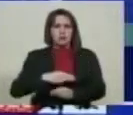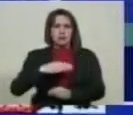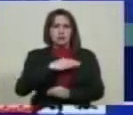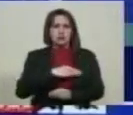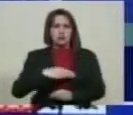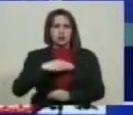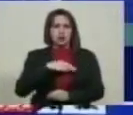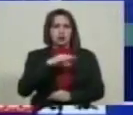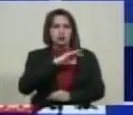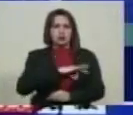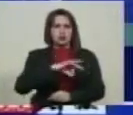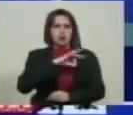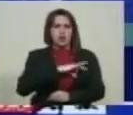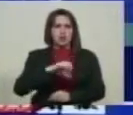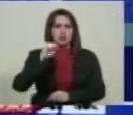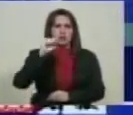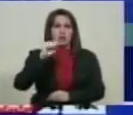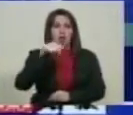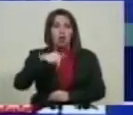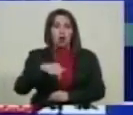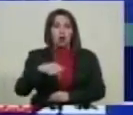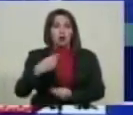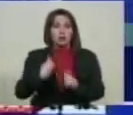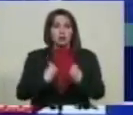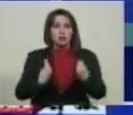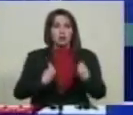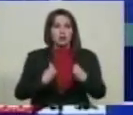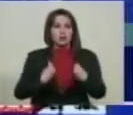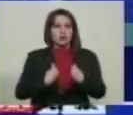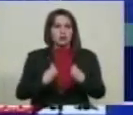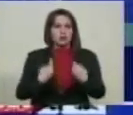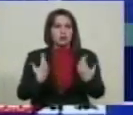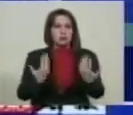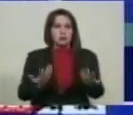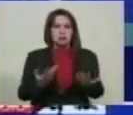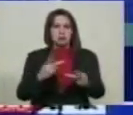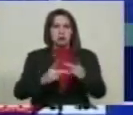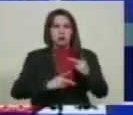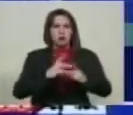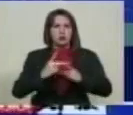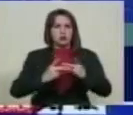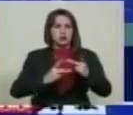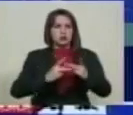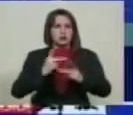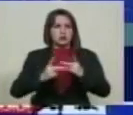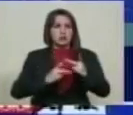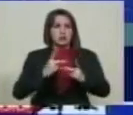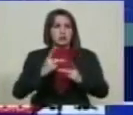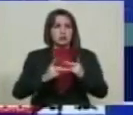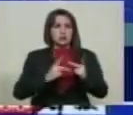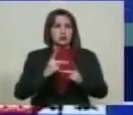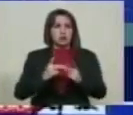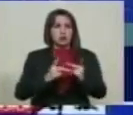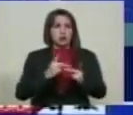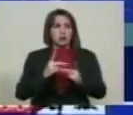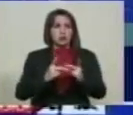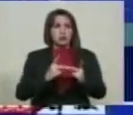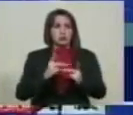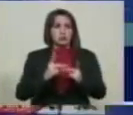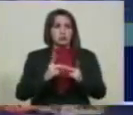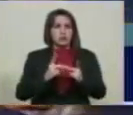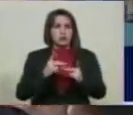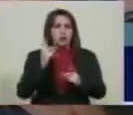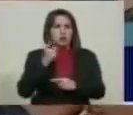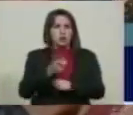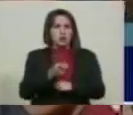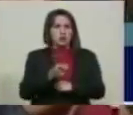socialistas. Hoy estamos viviendo un proceso que debe ser cuidadosamente